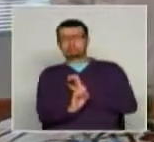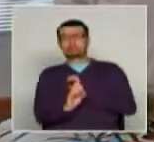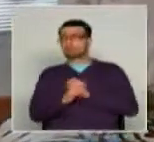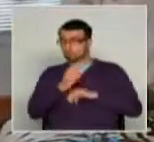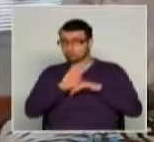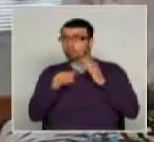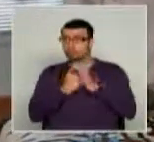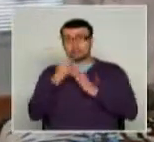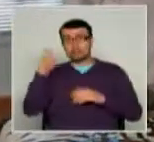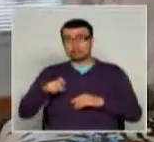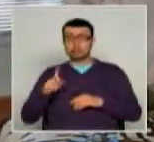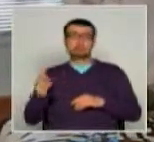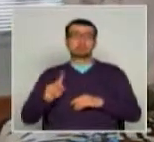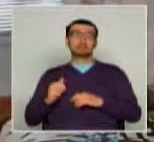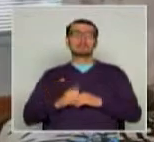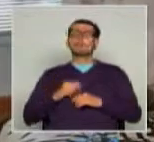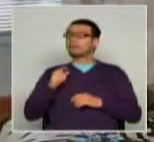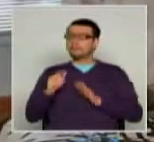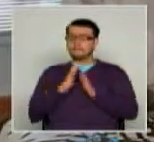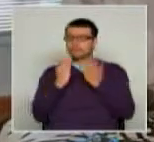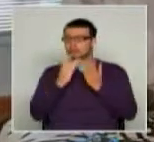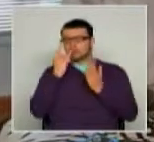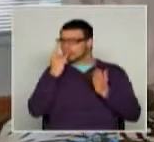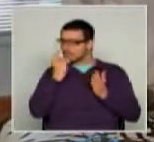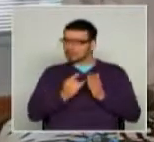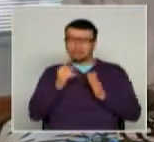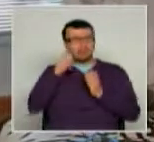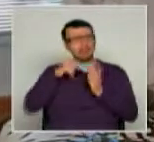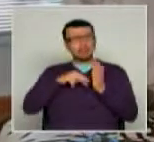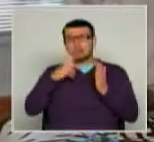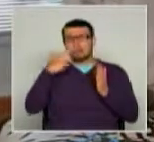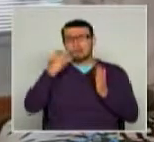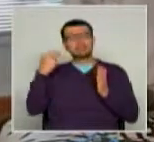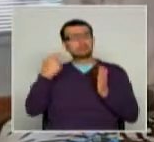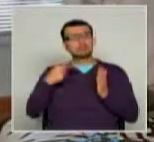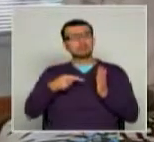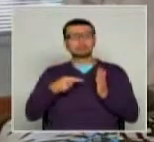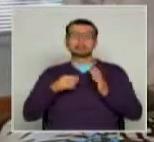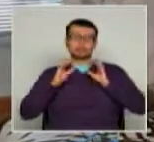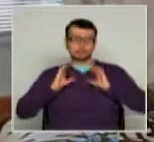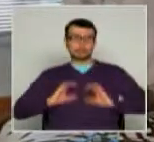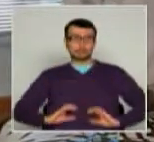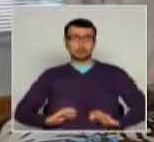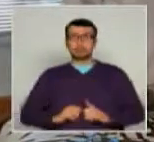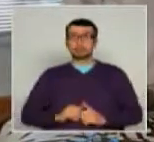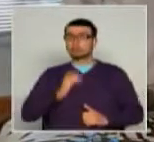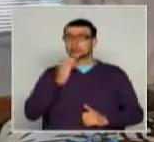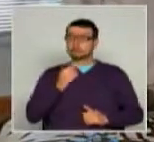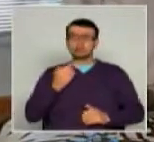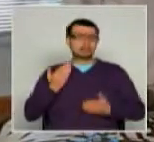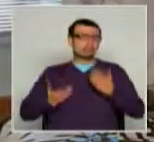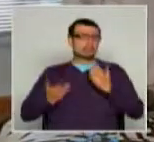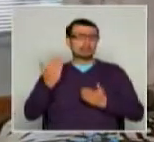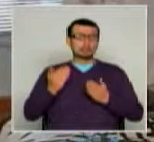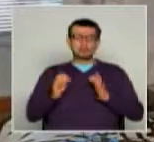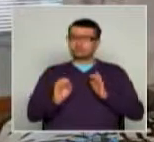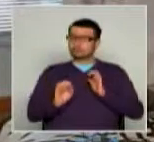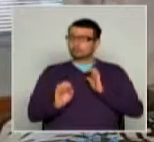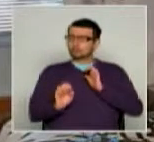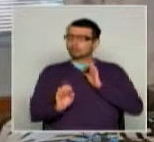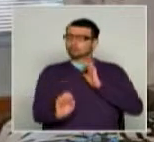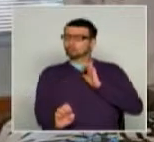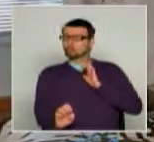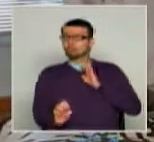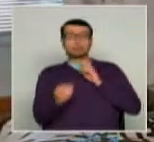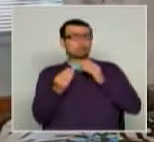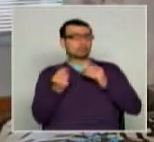El libro más interesante para leer es El Cuerpo, y entendemos que una presión moderada de la forma indicada, con